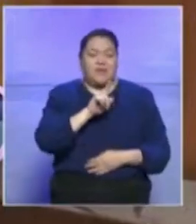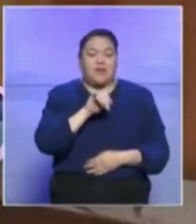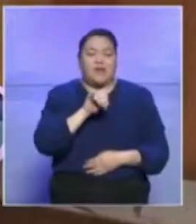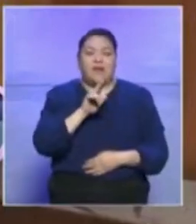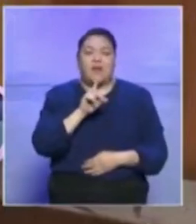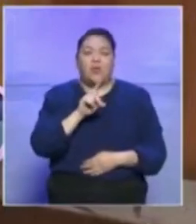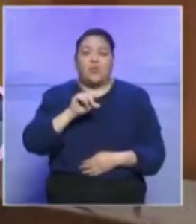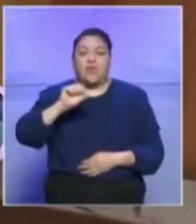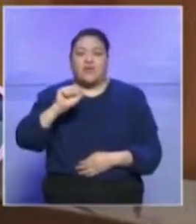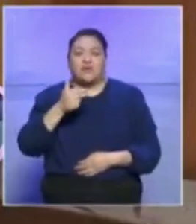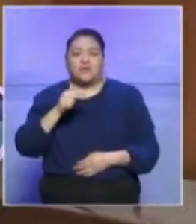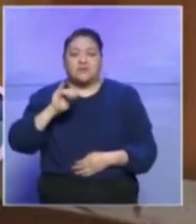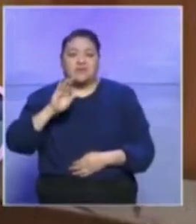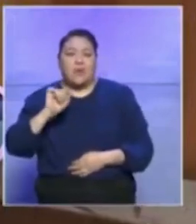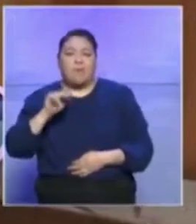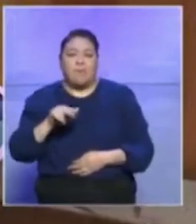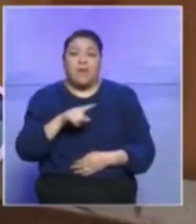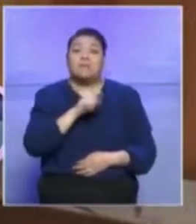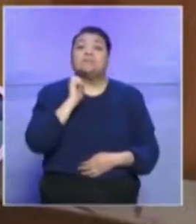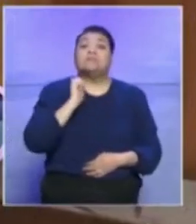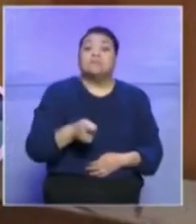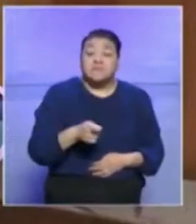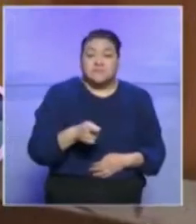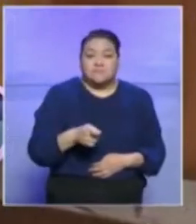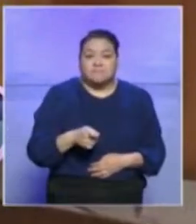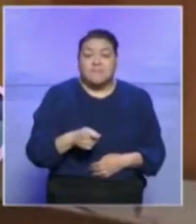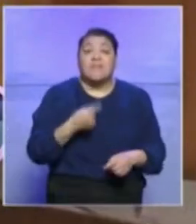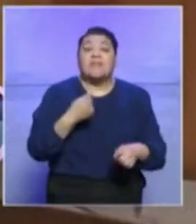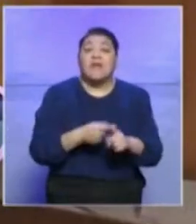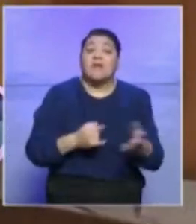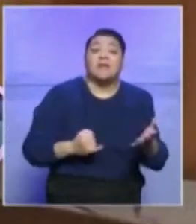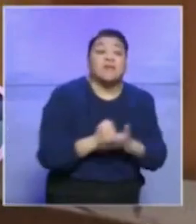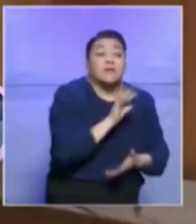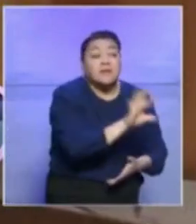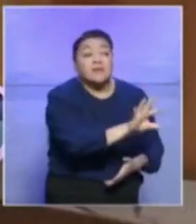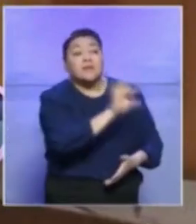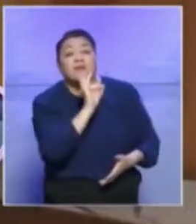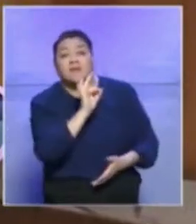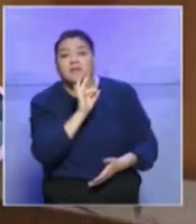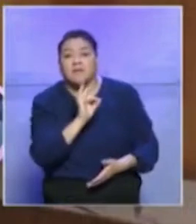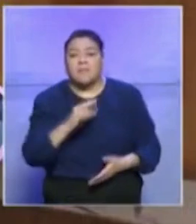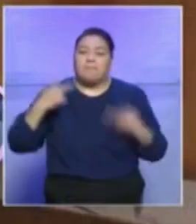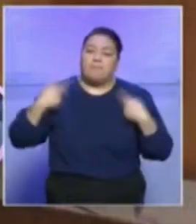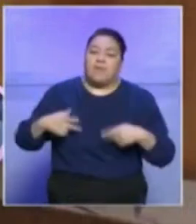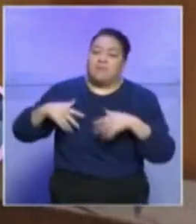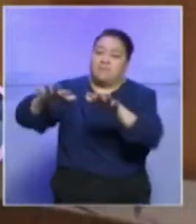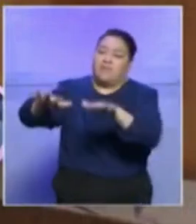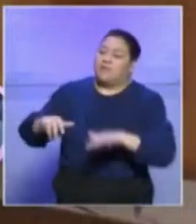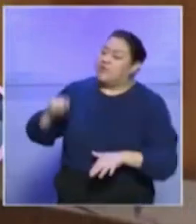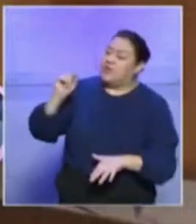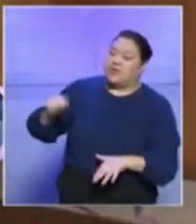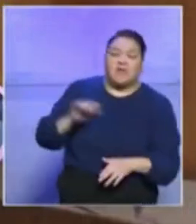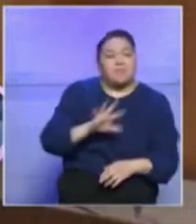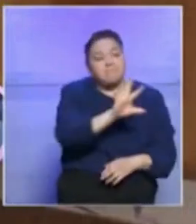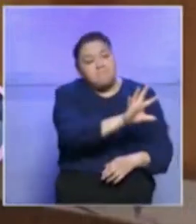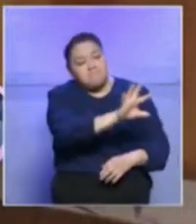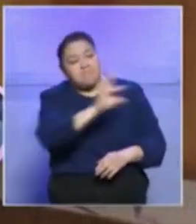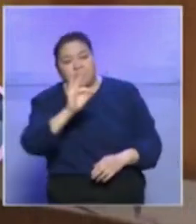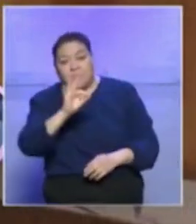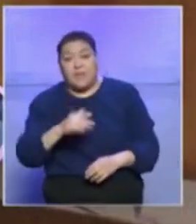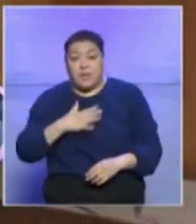presidenta de México correspondió única y exclusivamente a la ciudadanía y a